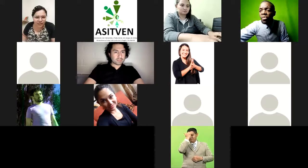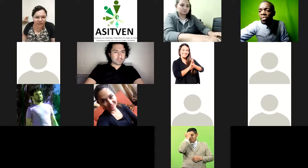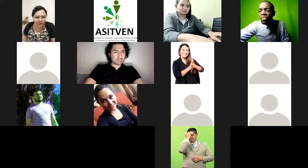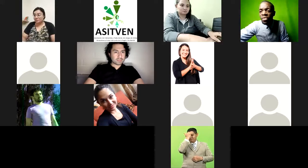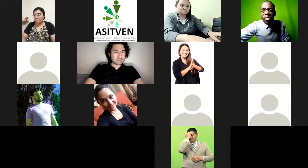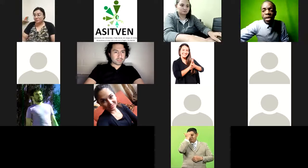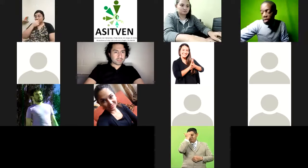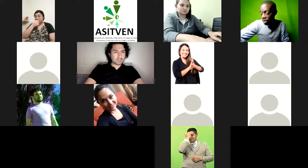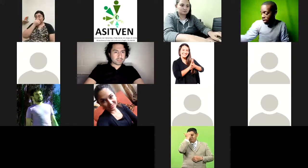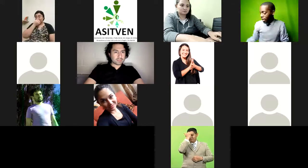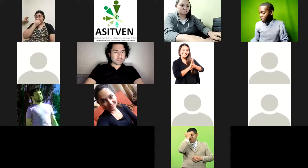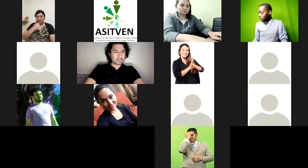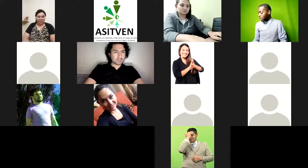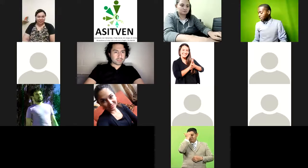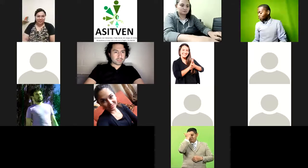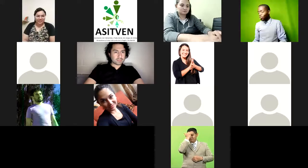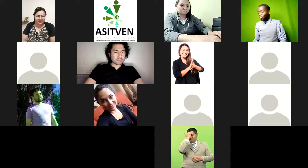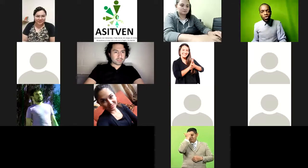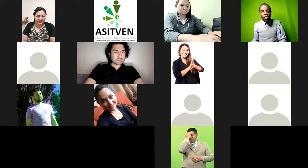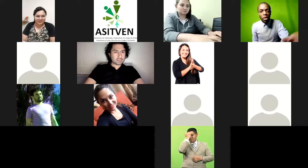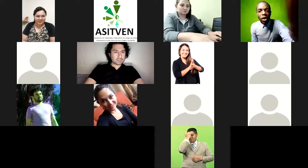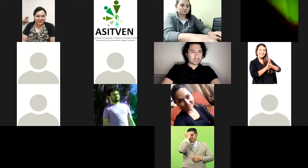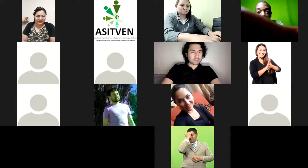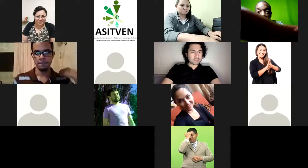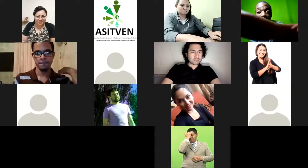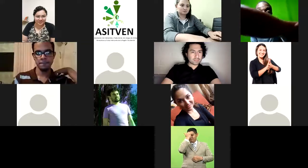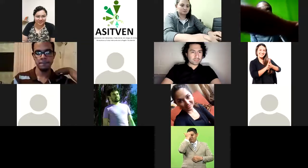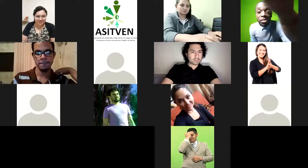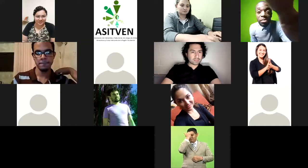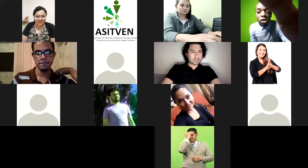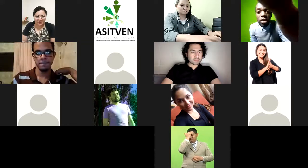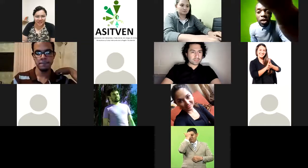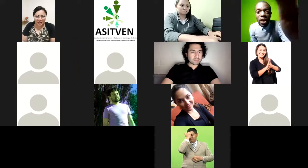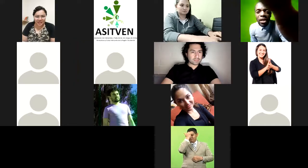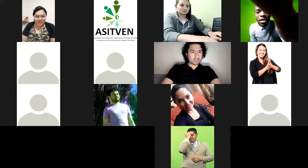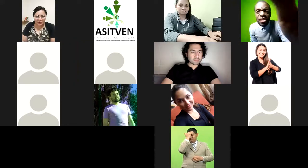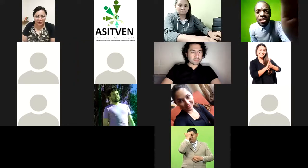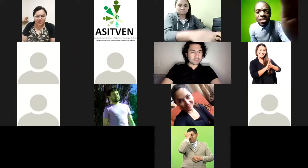Y aquí llegó el profe ya. No escucho, ¿por qué no escucho? ¿Me escuchan